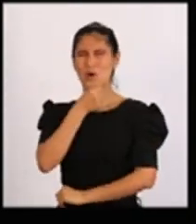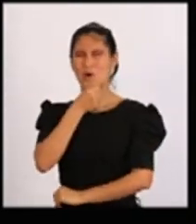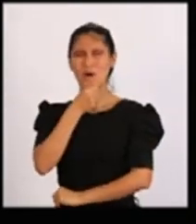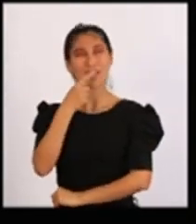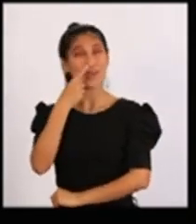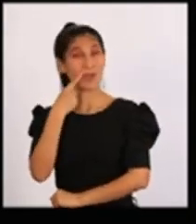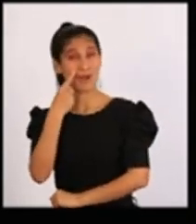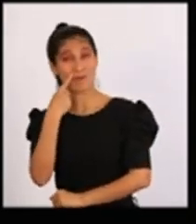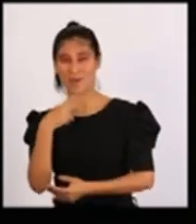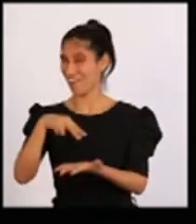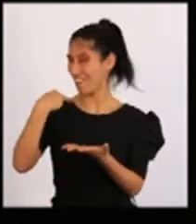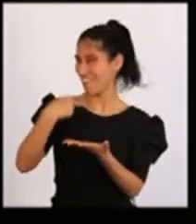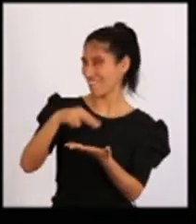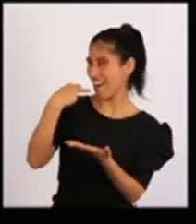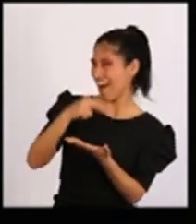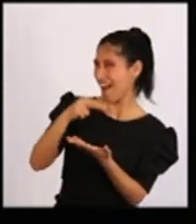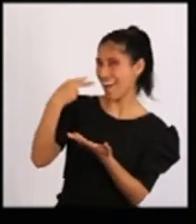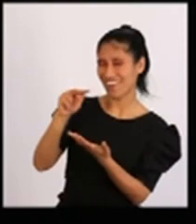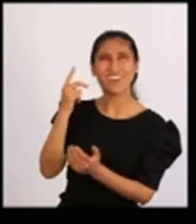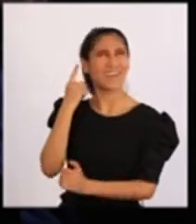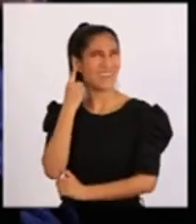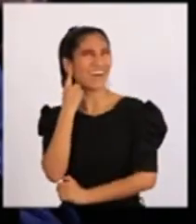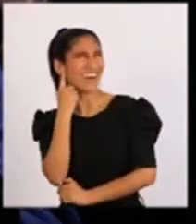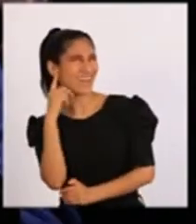al ritmo de la música.